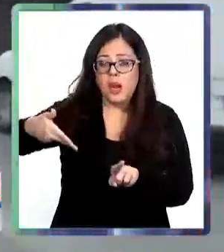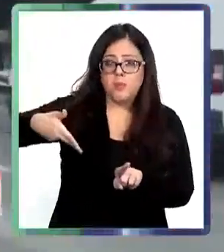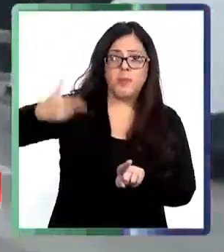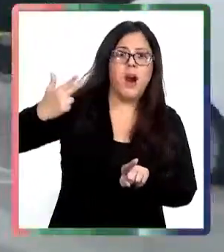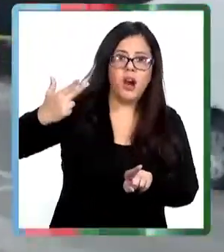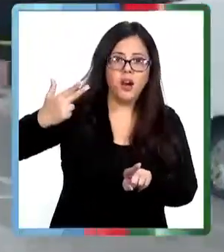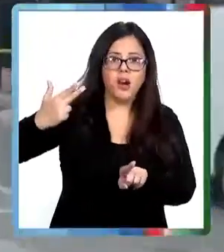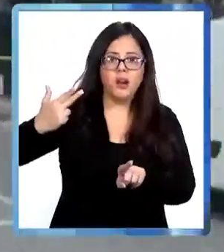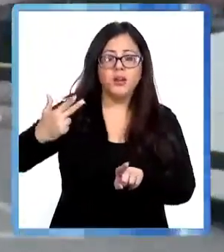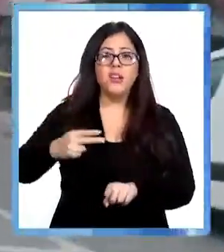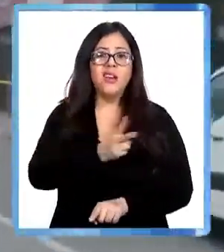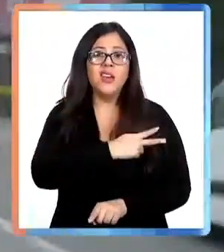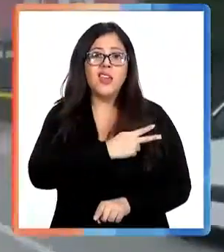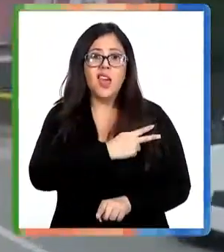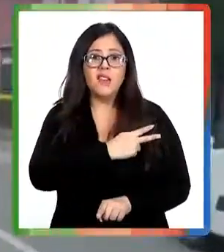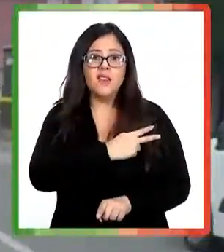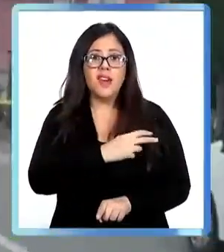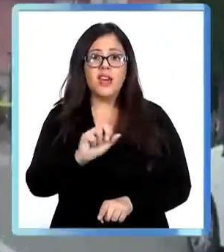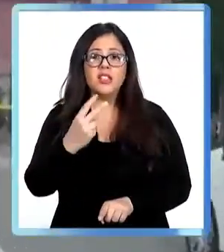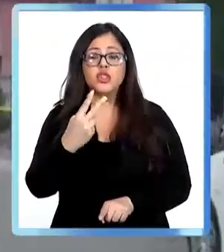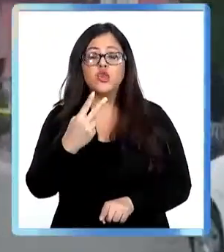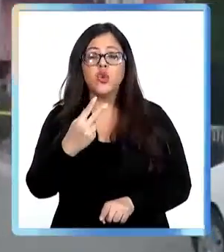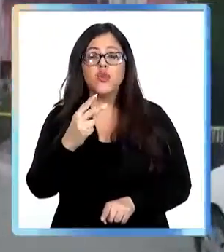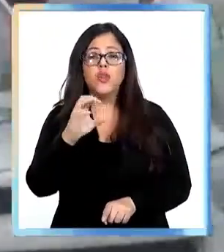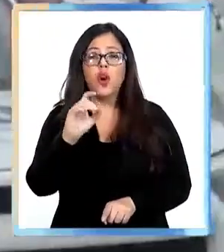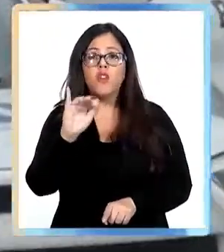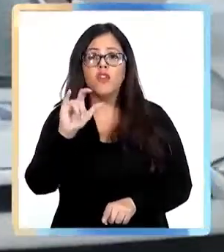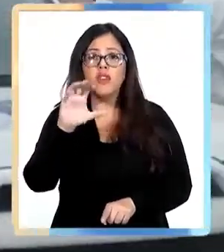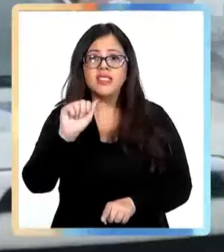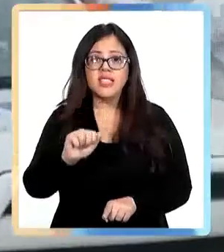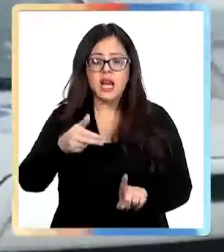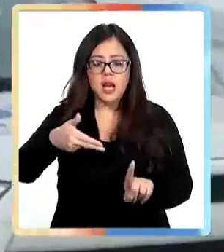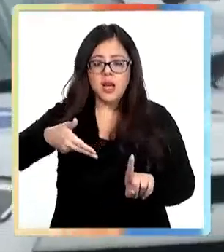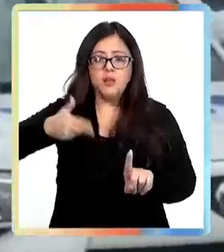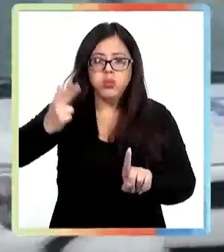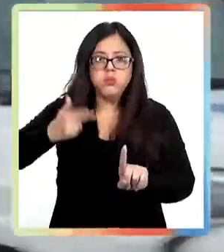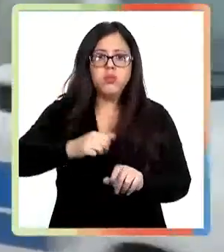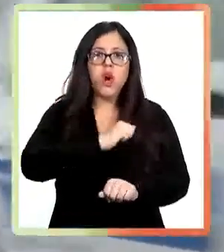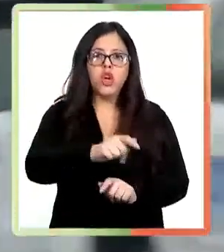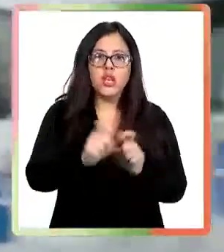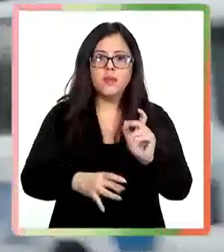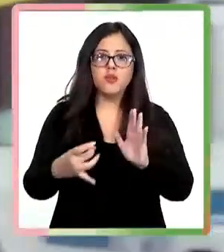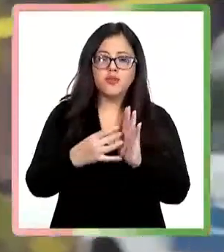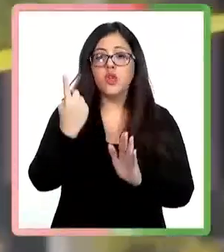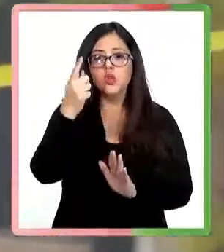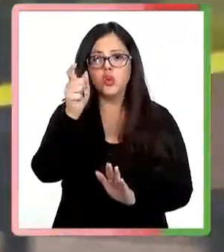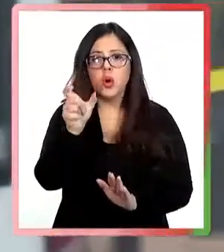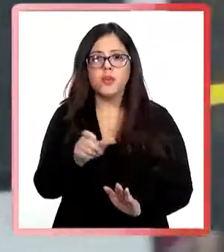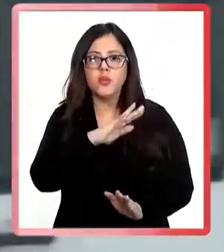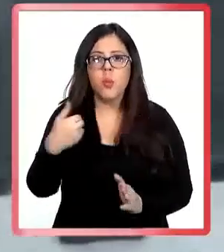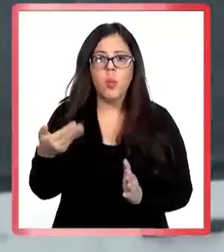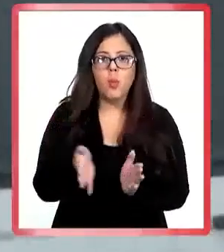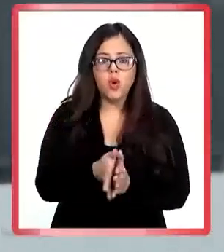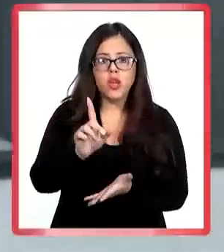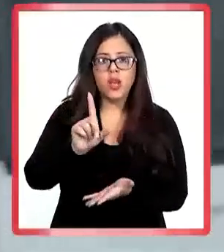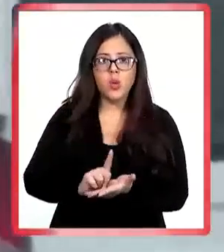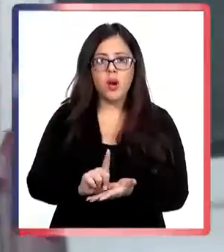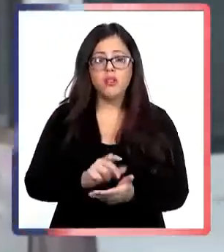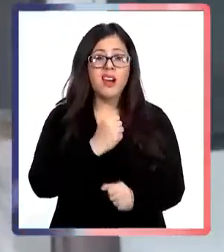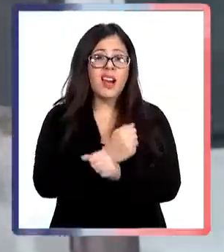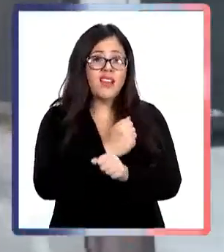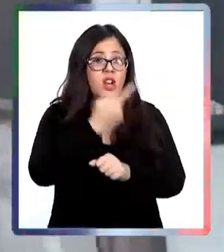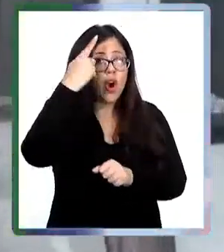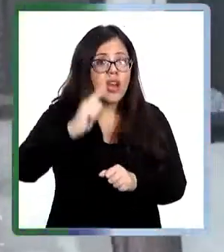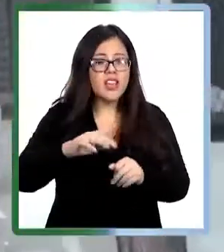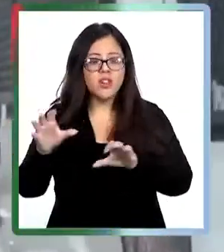a quemarropa. El jefe de patrulla, el suboficial Patricio Arauco, disparó contra los delincuentes y uno de ellos falleció en ese lugar. El